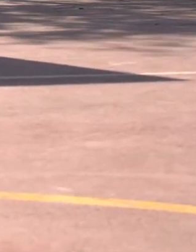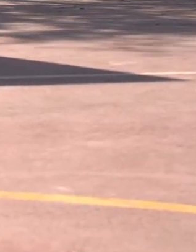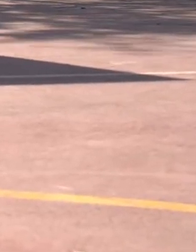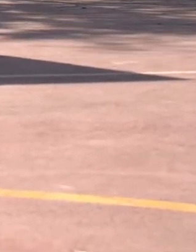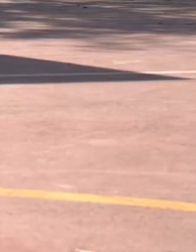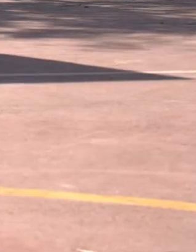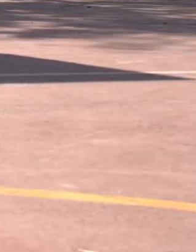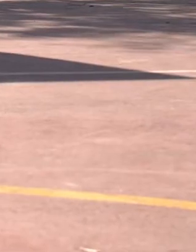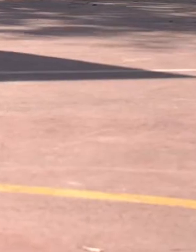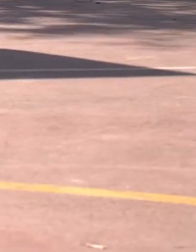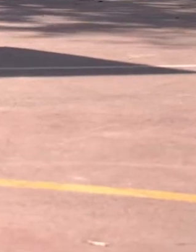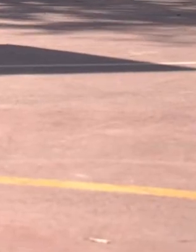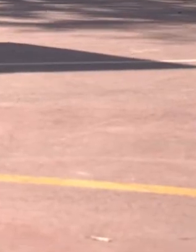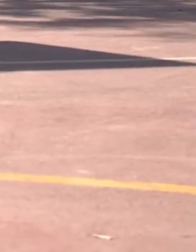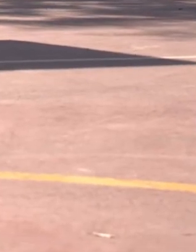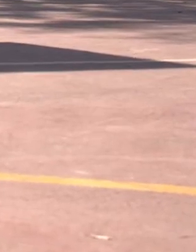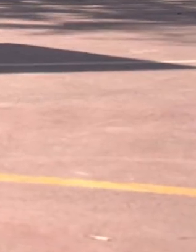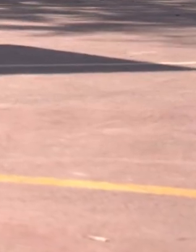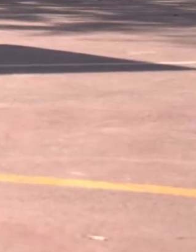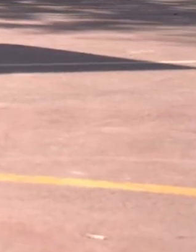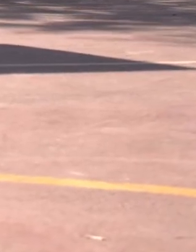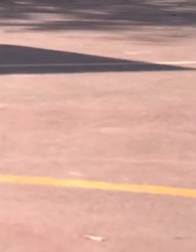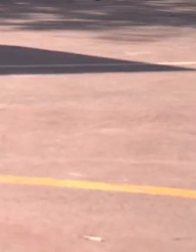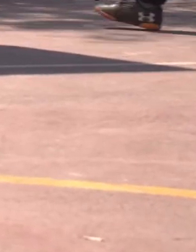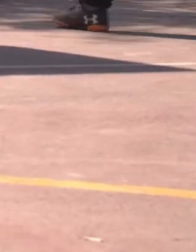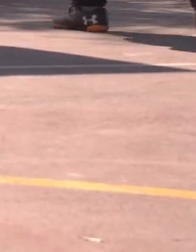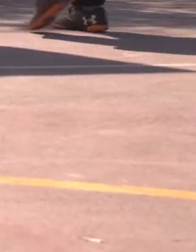tranquilo! ¡Casi me caigo!